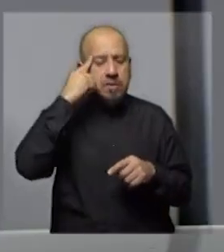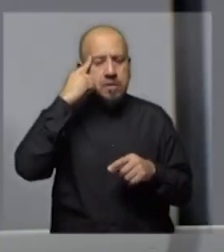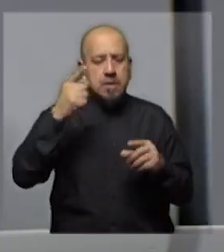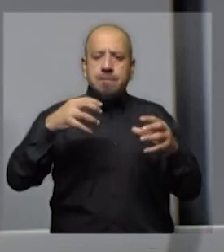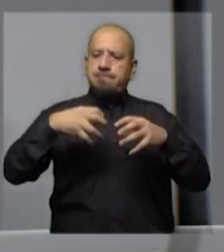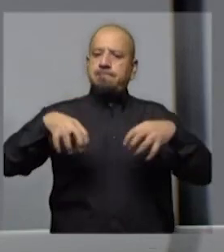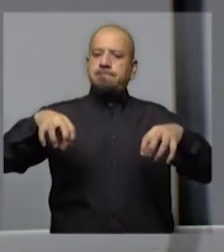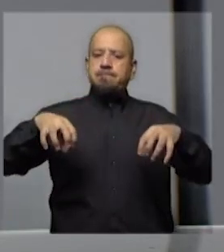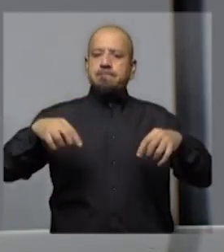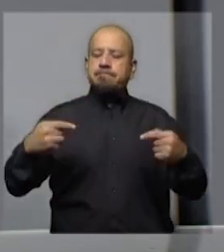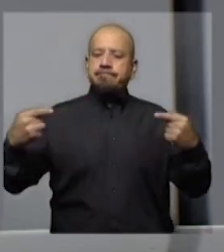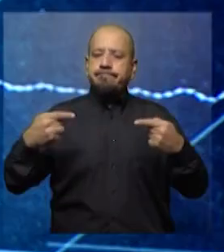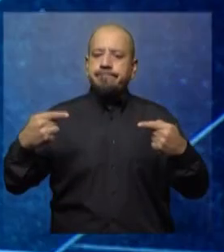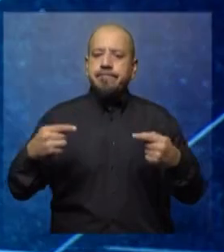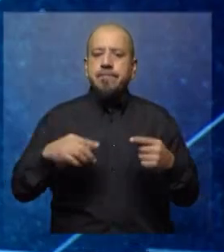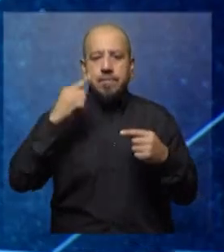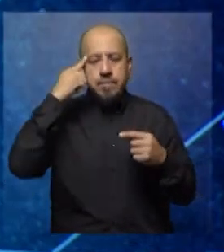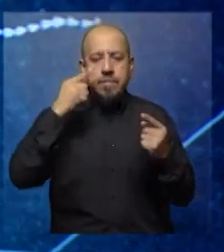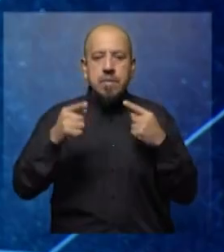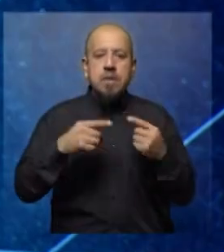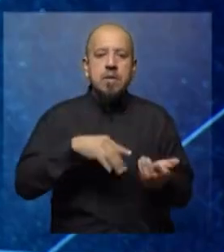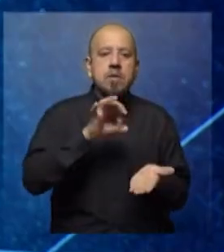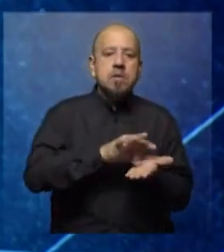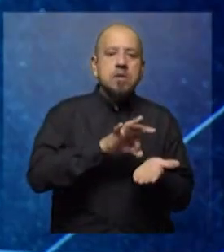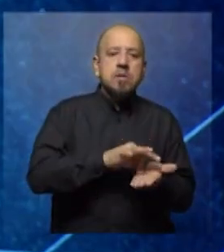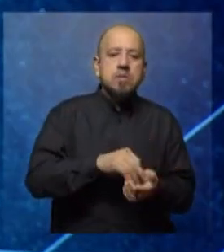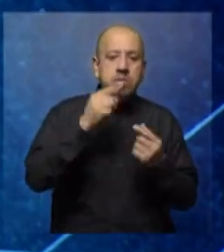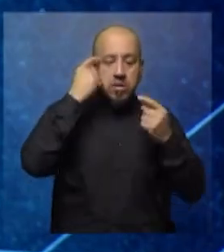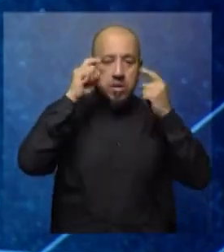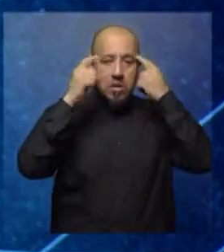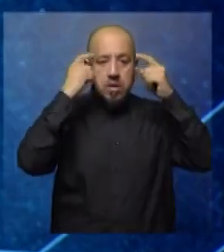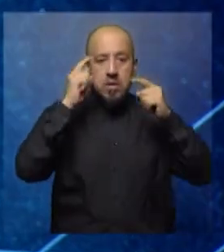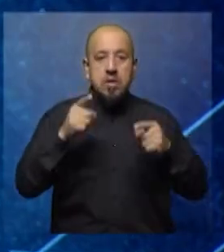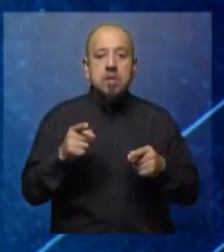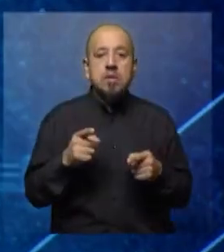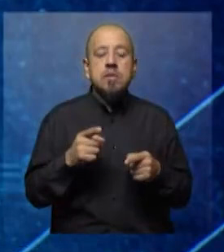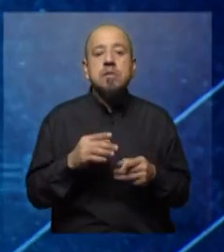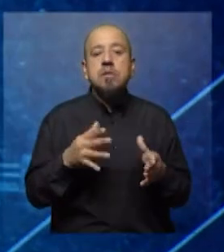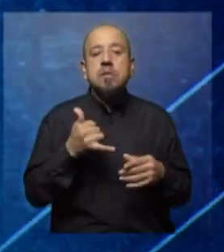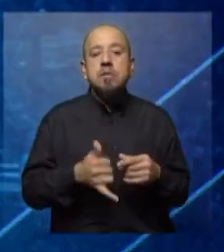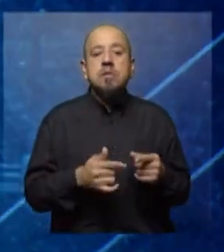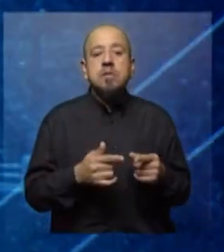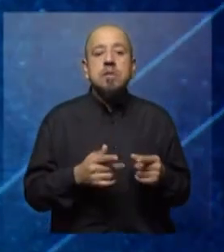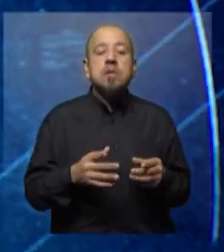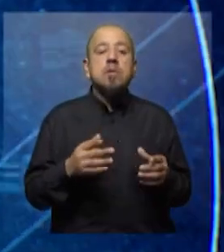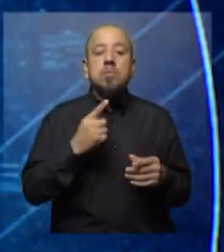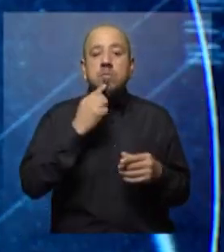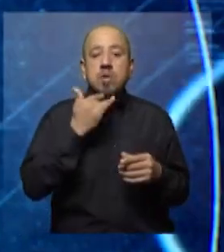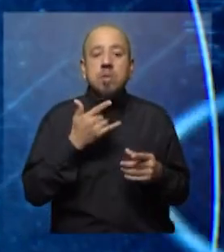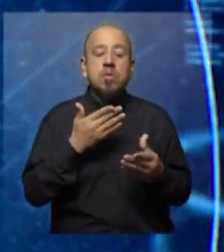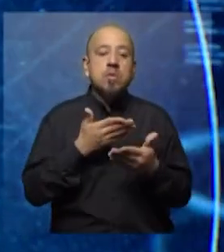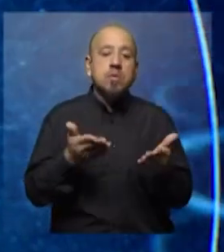nos trae como consecuencia o pensar por sistemas y no por ideas trae consecuencias en el accionar por ejemplo